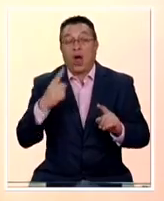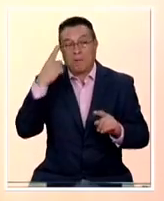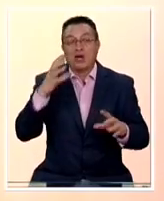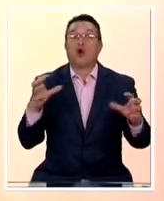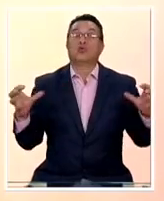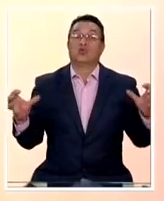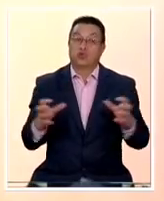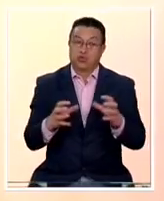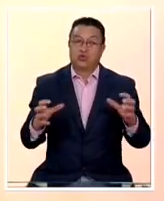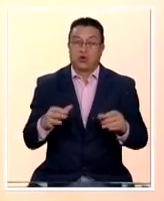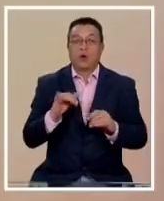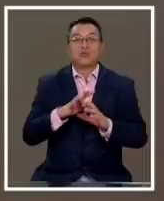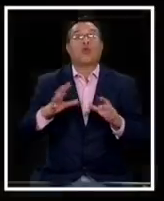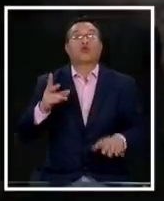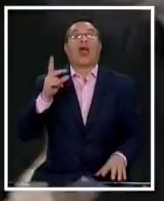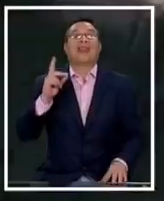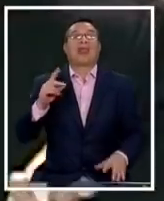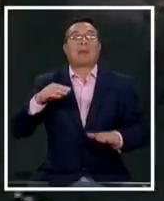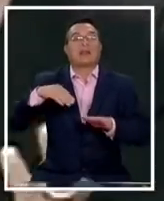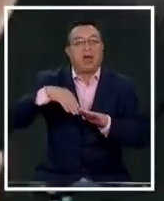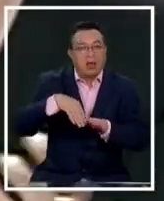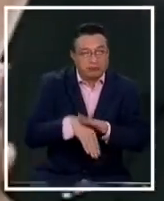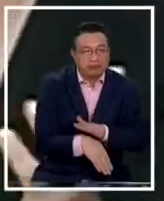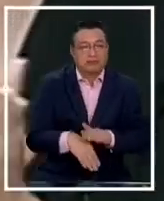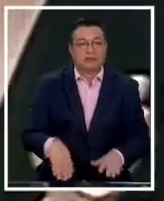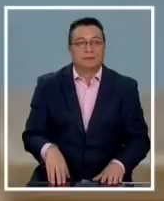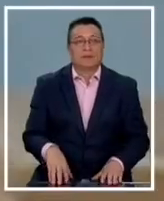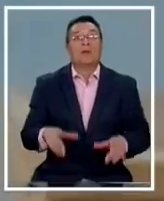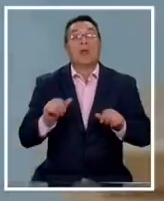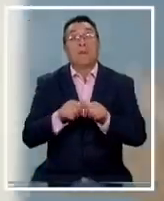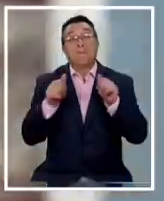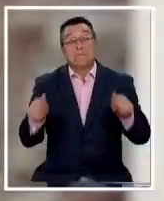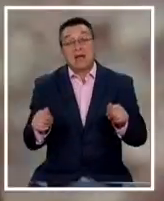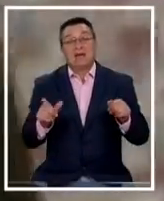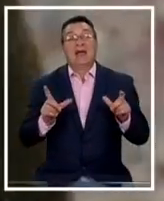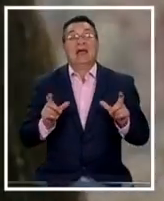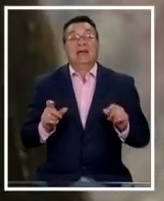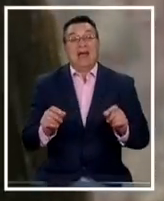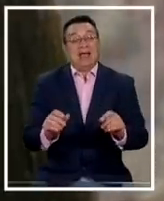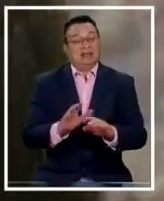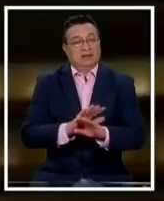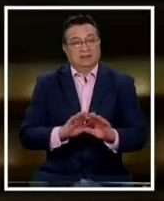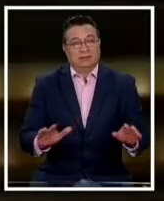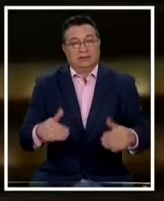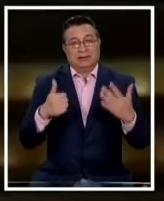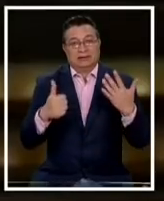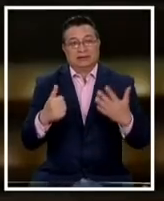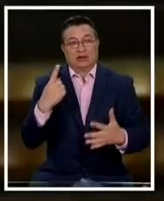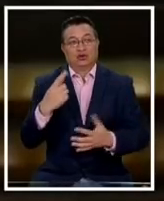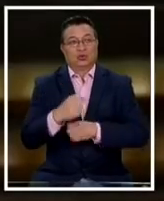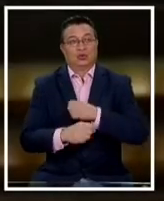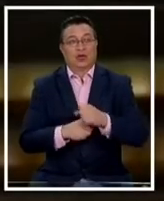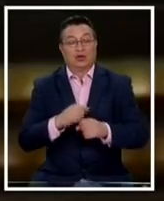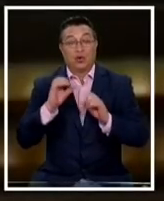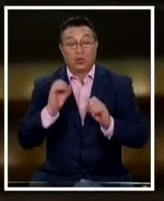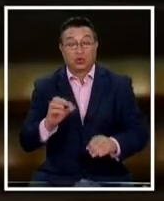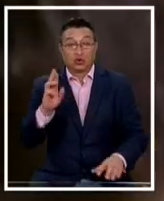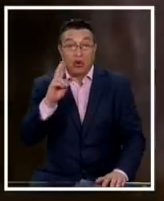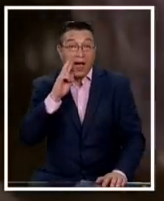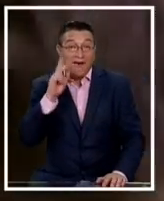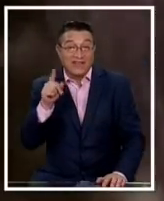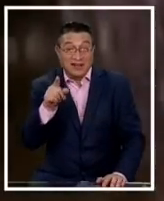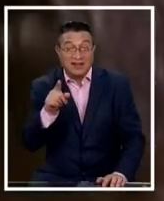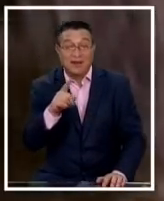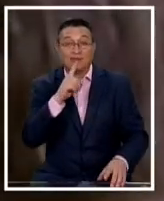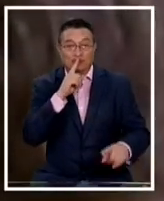y han generado gran discapacidad. A lo que se sumó un agresivo cáncer que detuvo su andar. A los 61 años y justo en abril, el mes